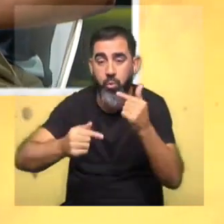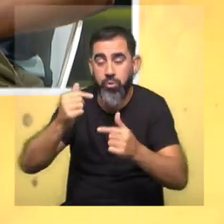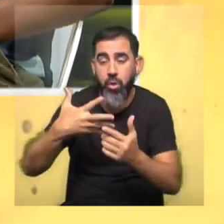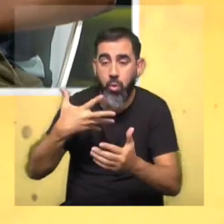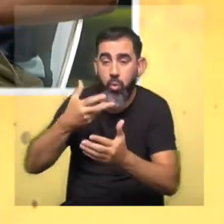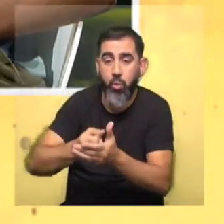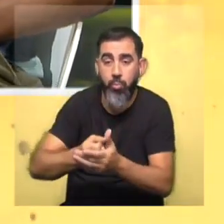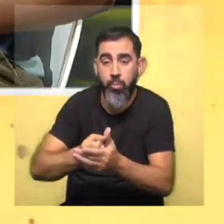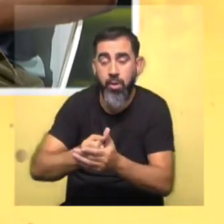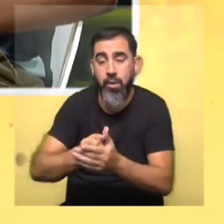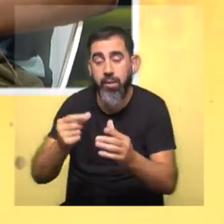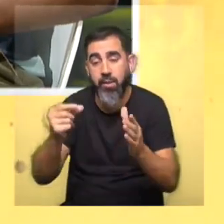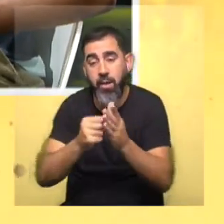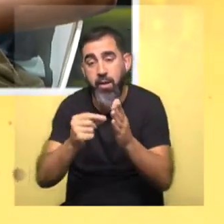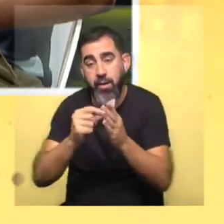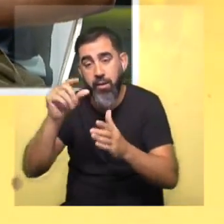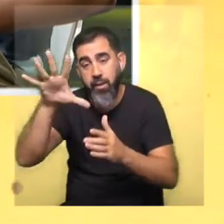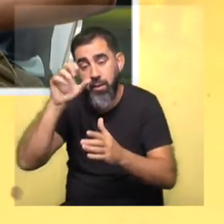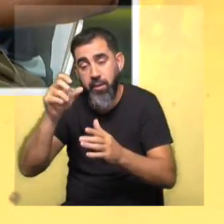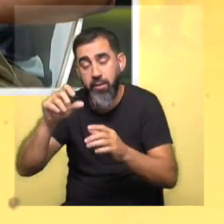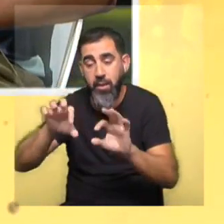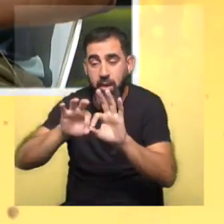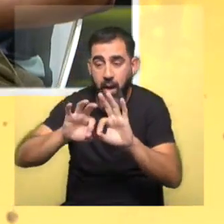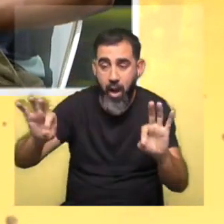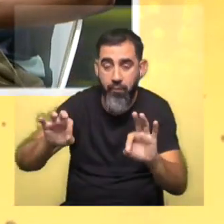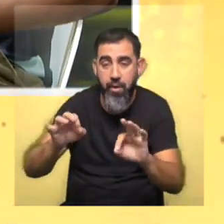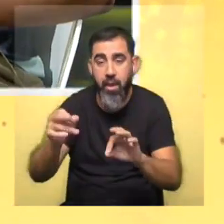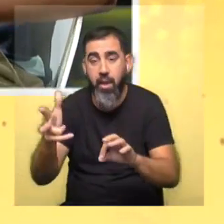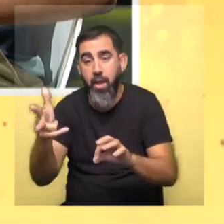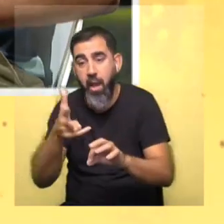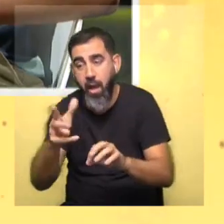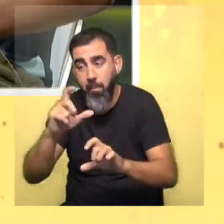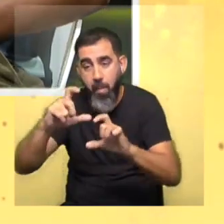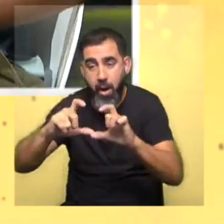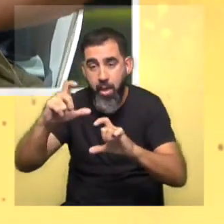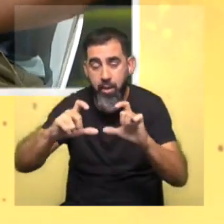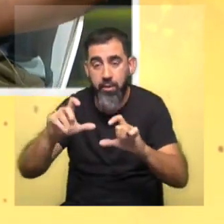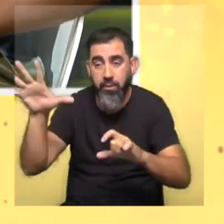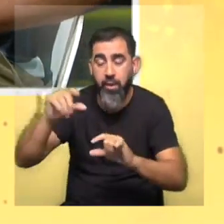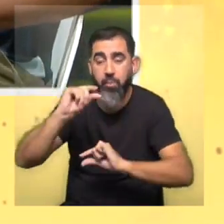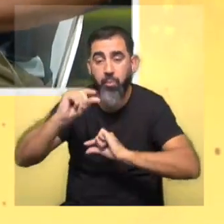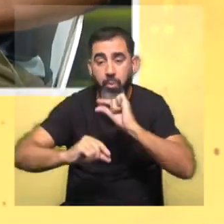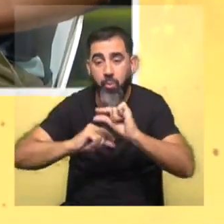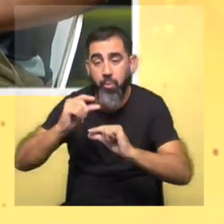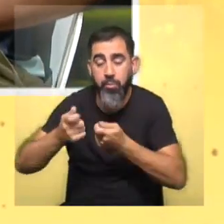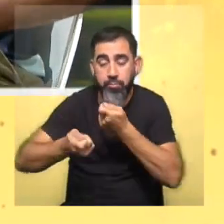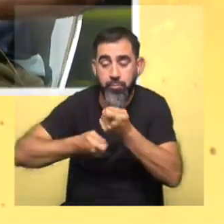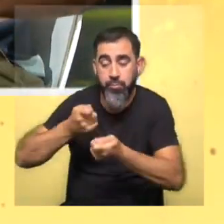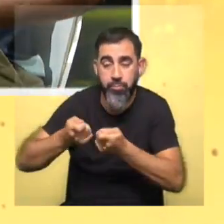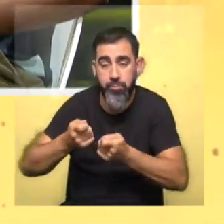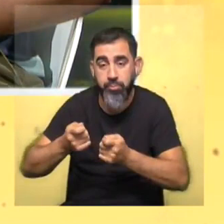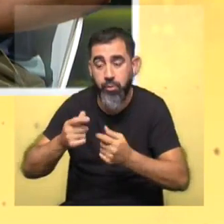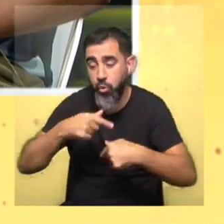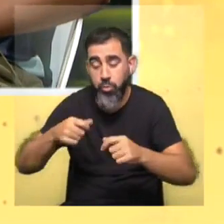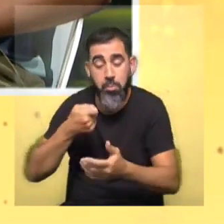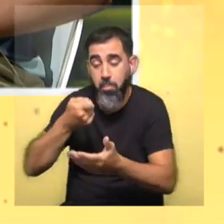comprando tarjetas de memoria, conectores, cámara, todo lo que necesitamos, lo vamos trayendo de a poco y bueno, y nos vamos financiando